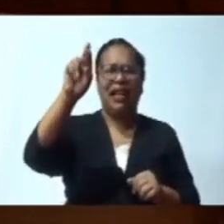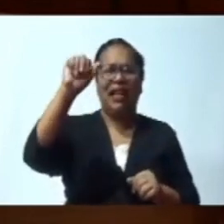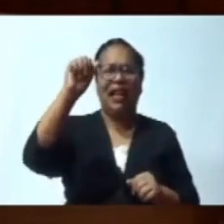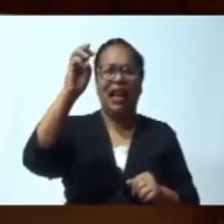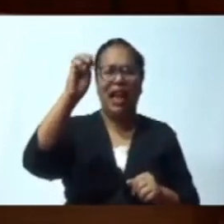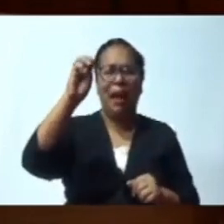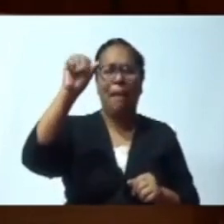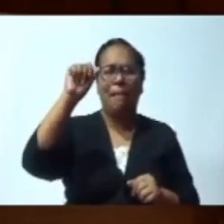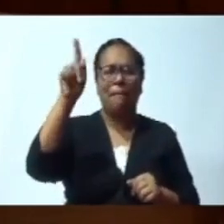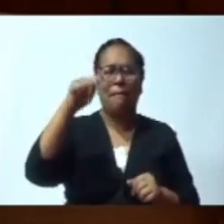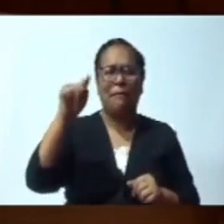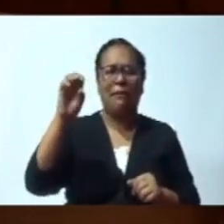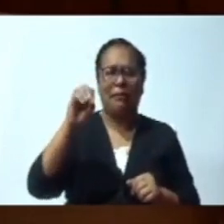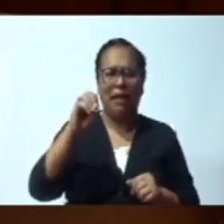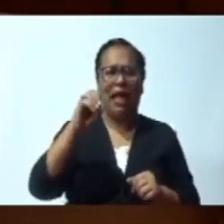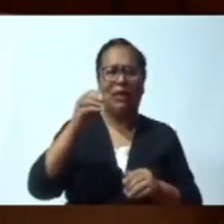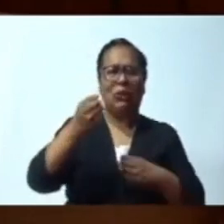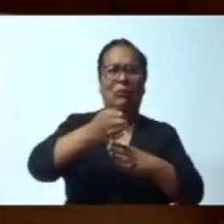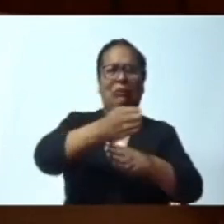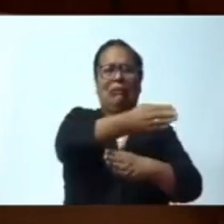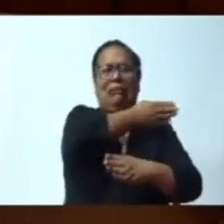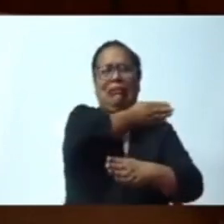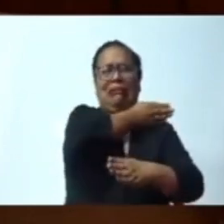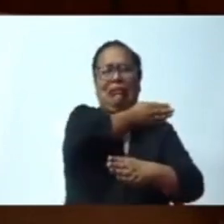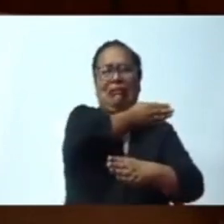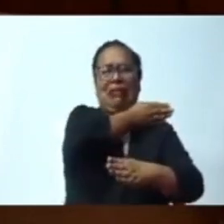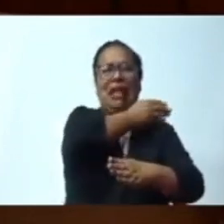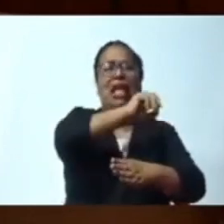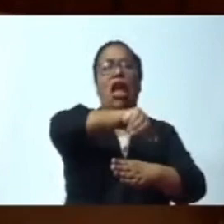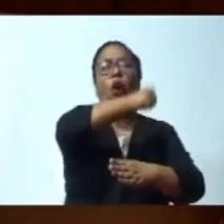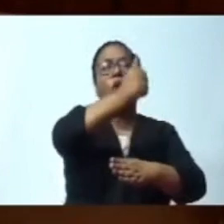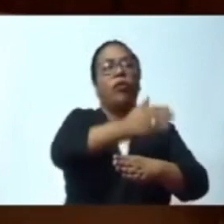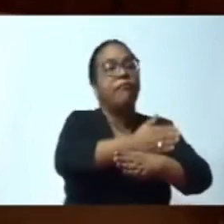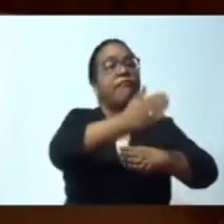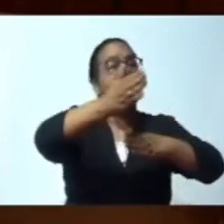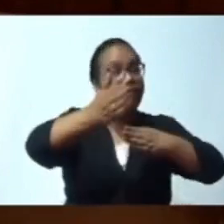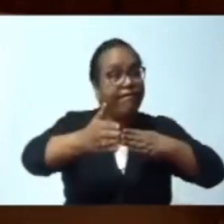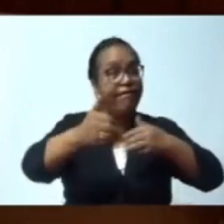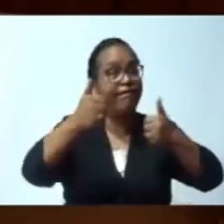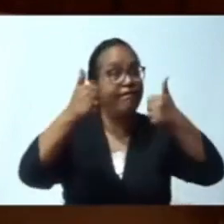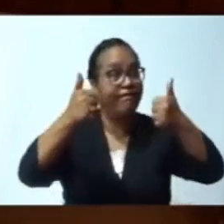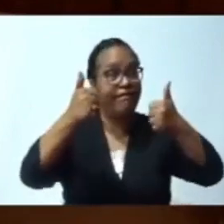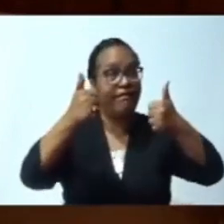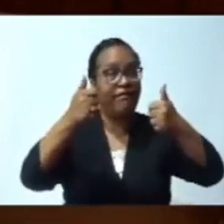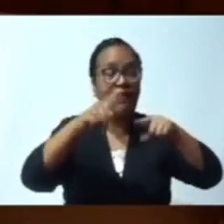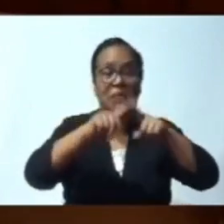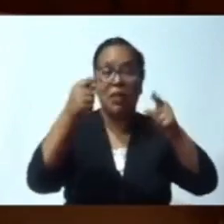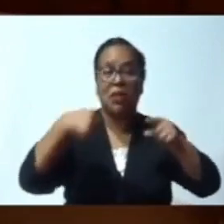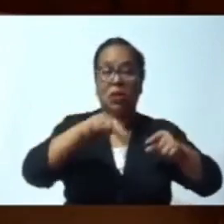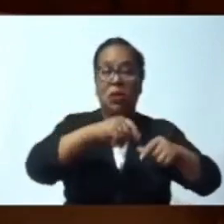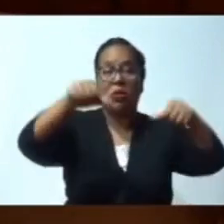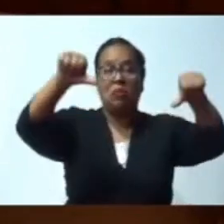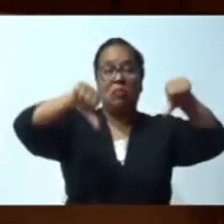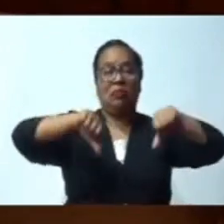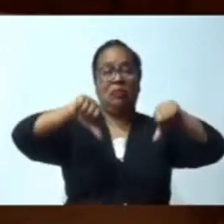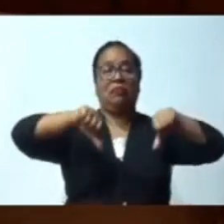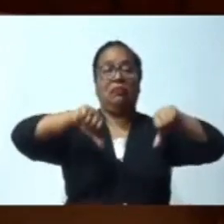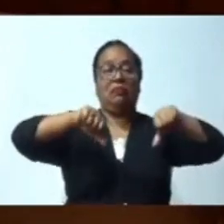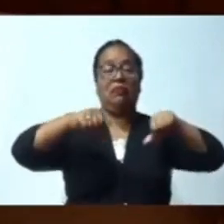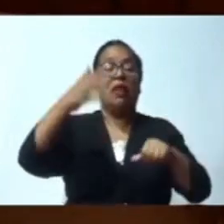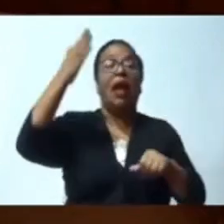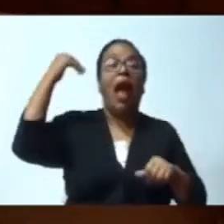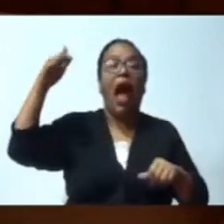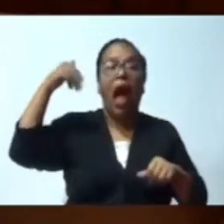mientras que en otros lugares del país se avanza. Antes, una parte de los estudiantes recibía clase en la pequeña iglesia de la